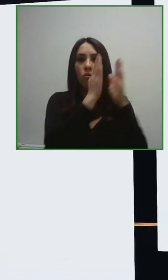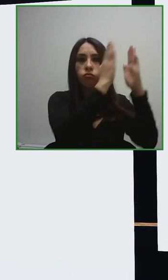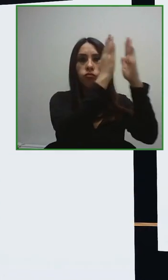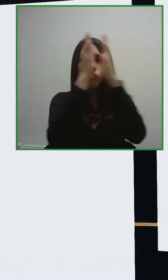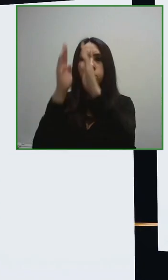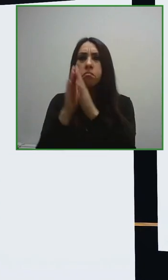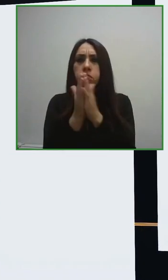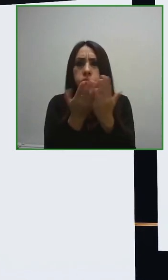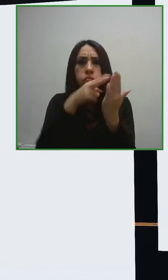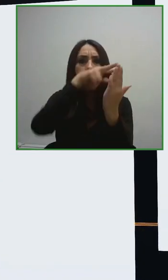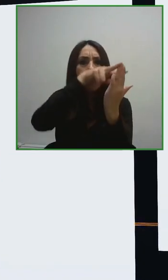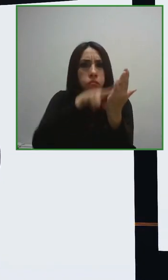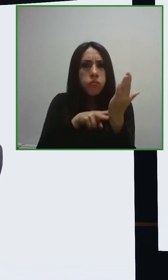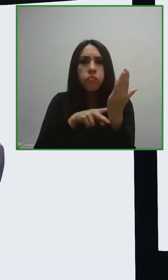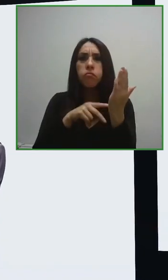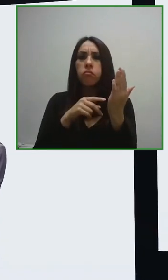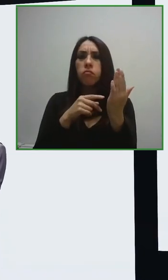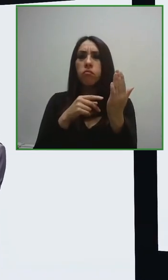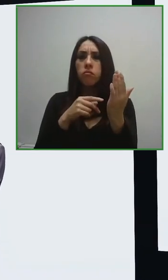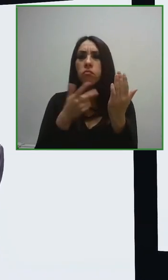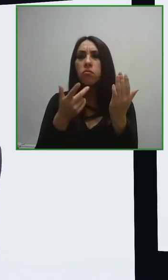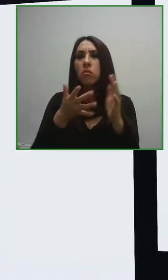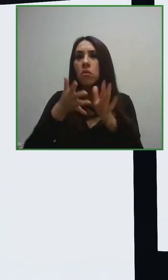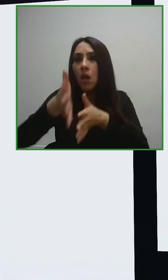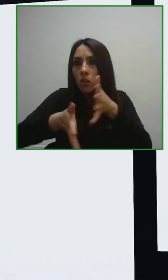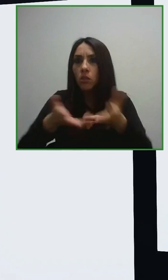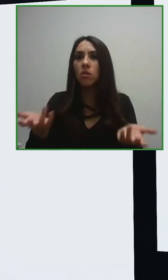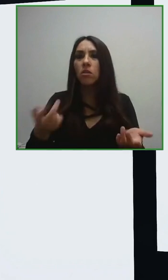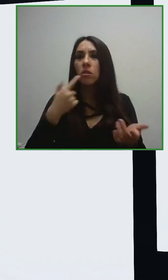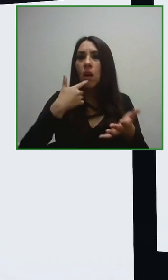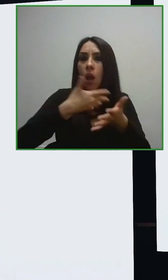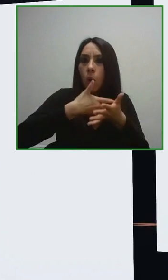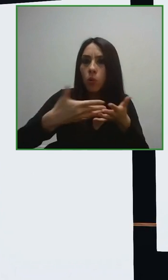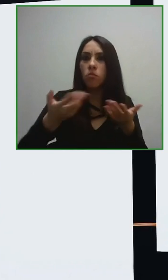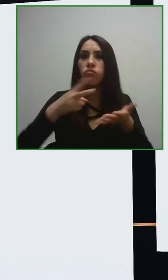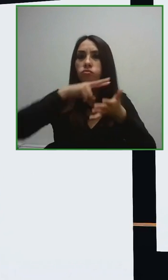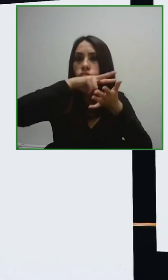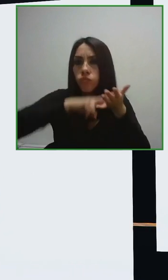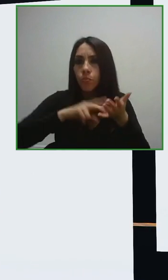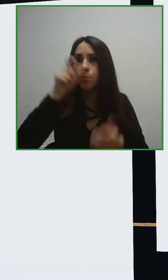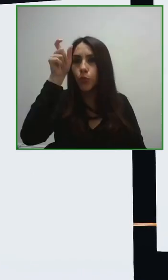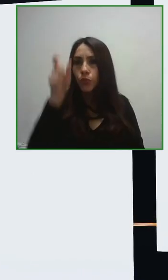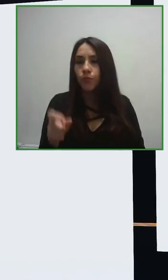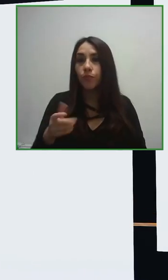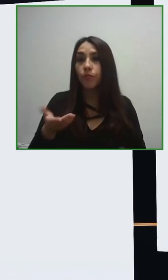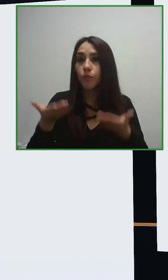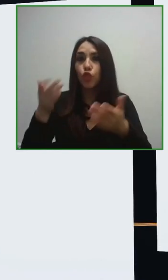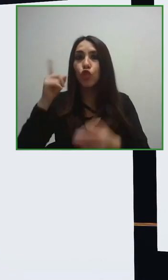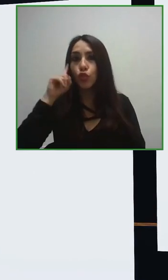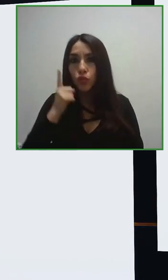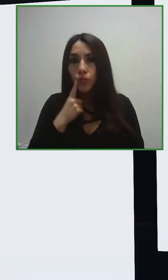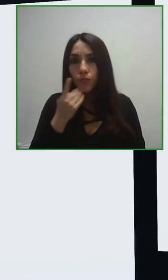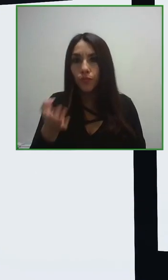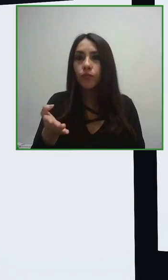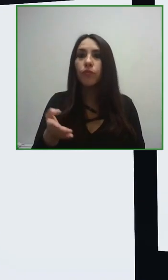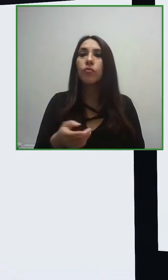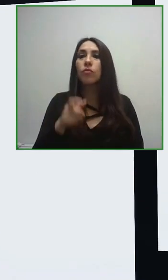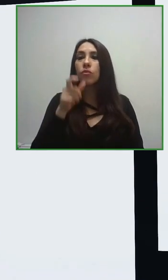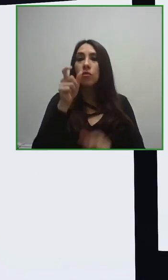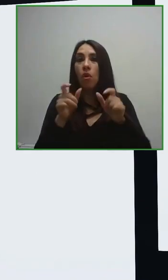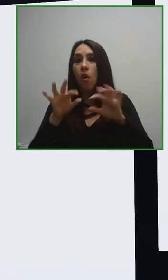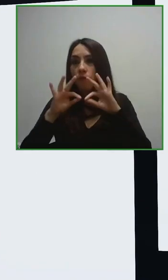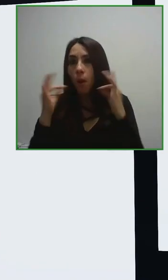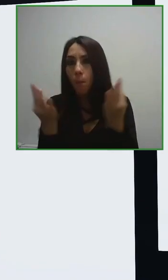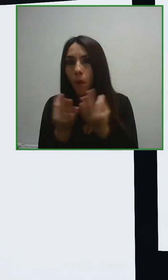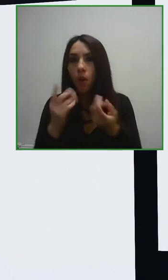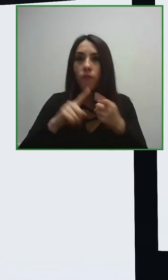escrito para personas sordas y sus familias. Por último, conoceremos a Up and Town Companion,